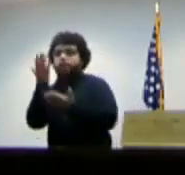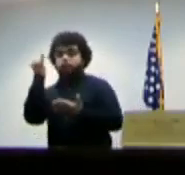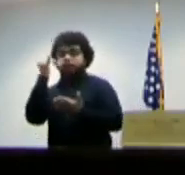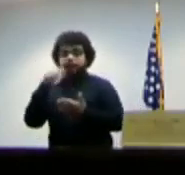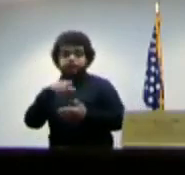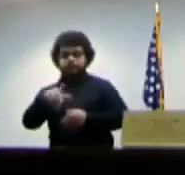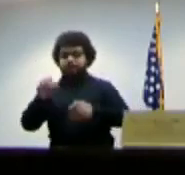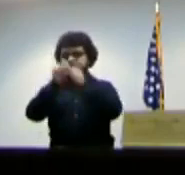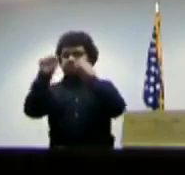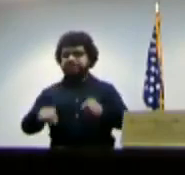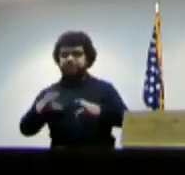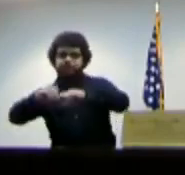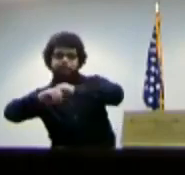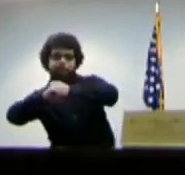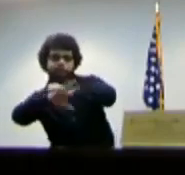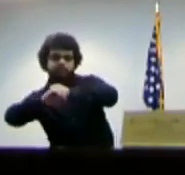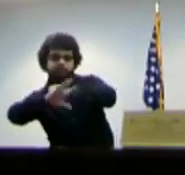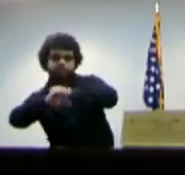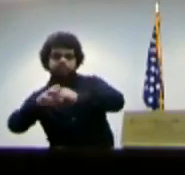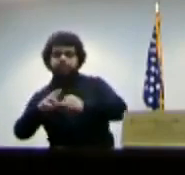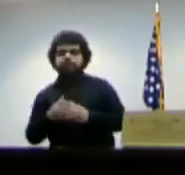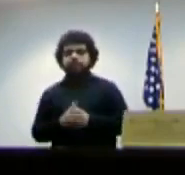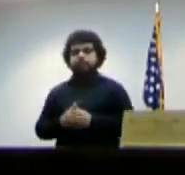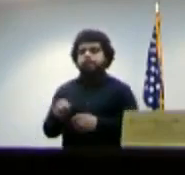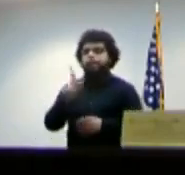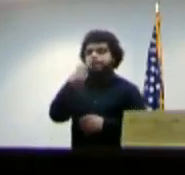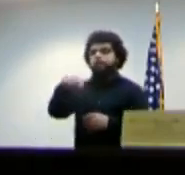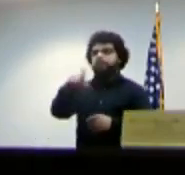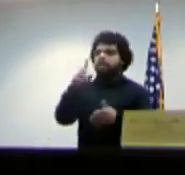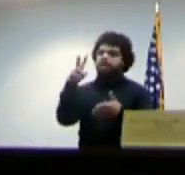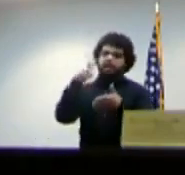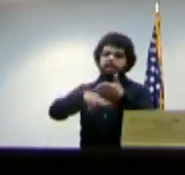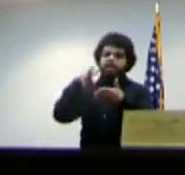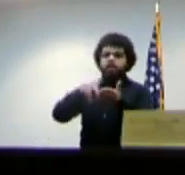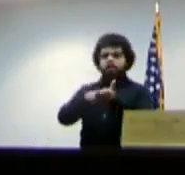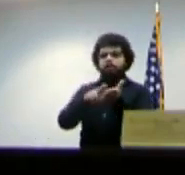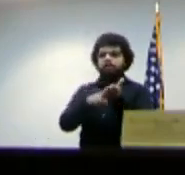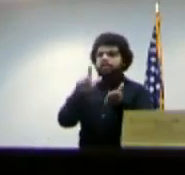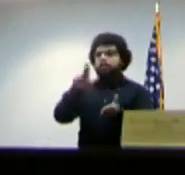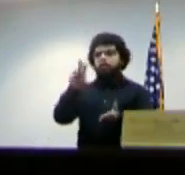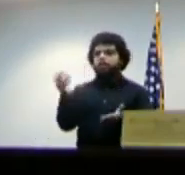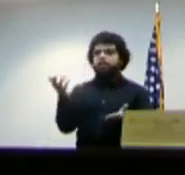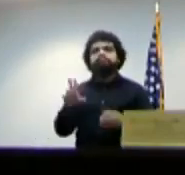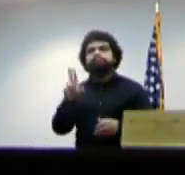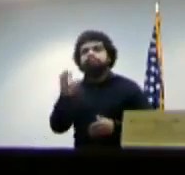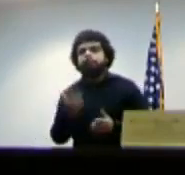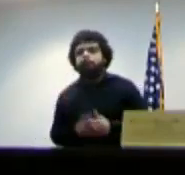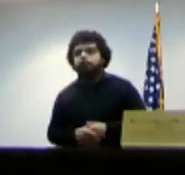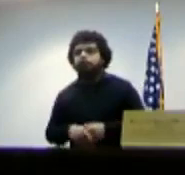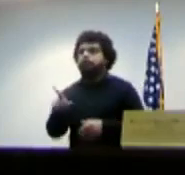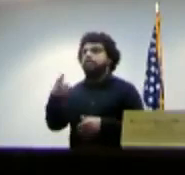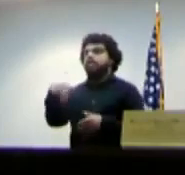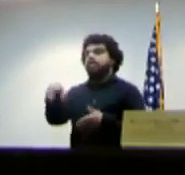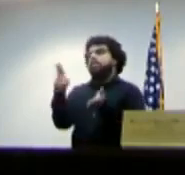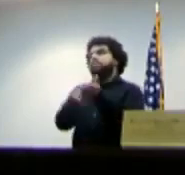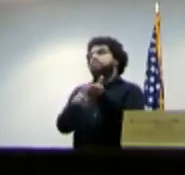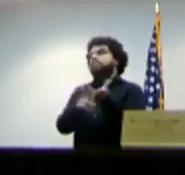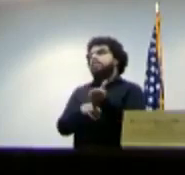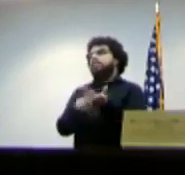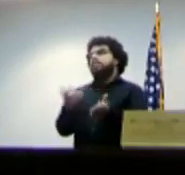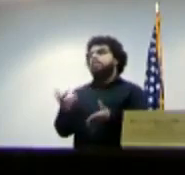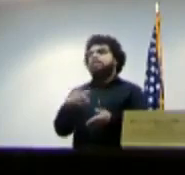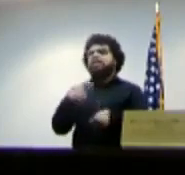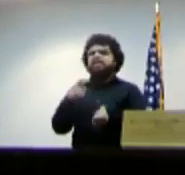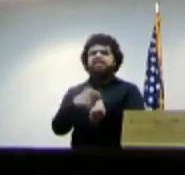Y entonces, no leyeron el contrato cuando firmaron el contrato con Luma. Lo firmaron, qué sé yo, ¿en cuánto